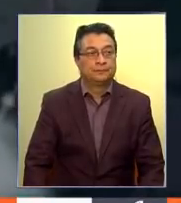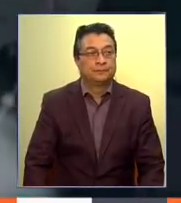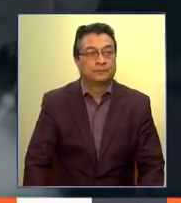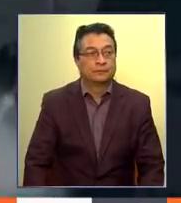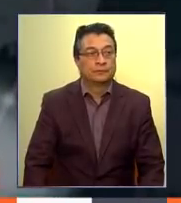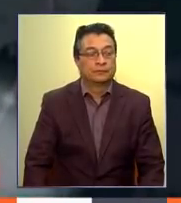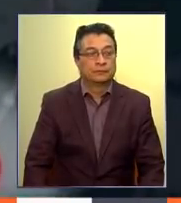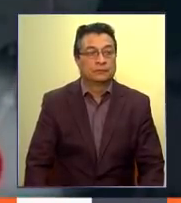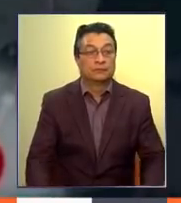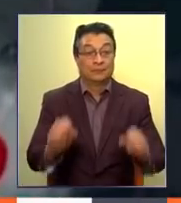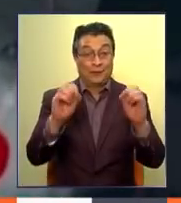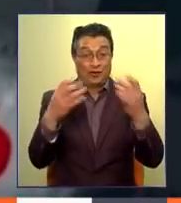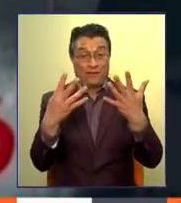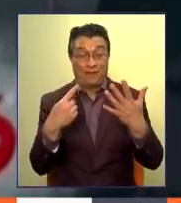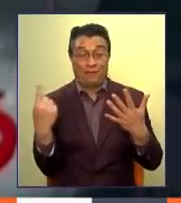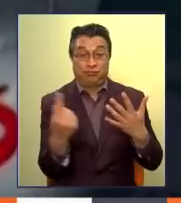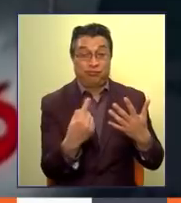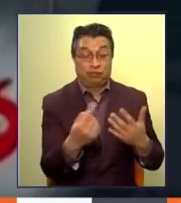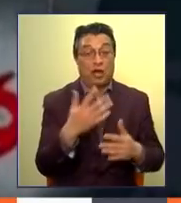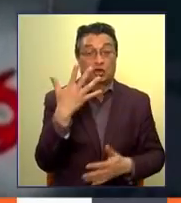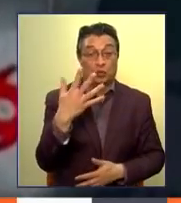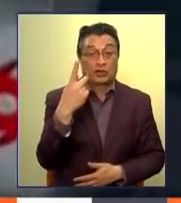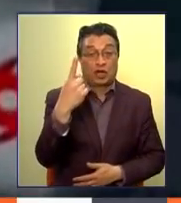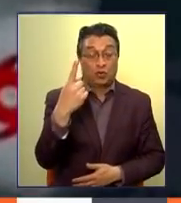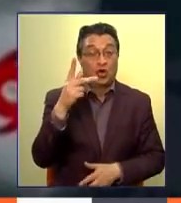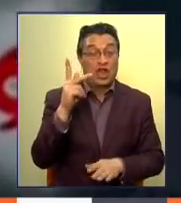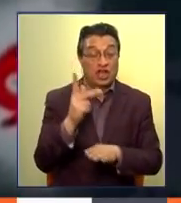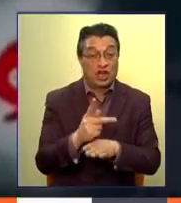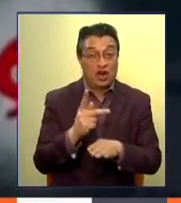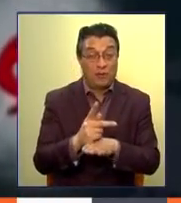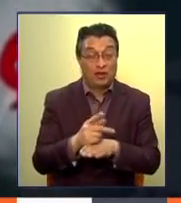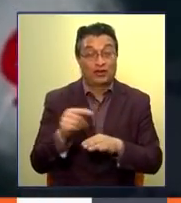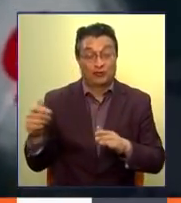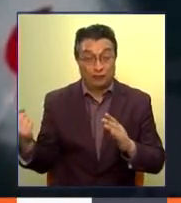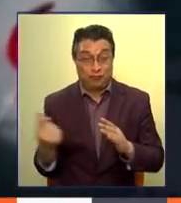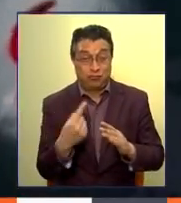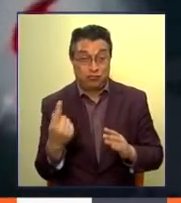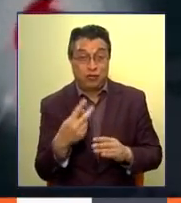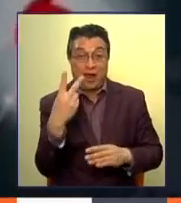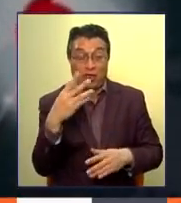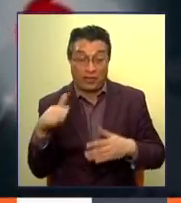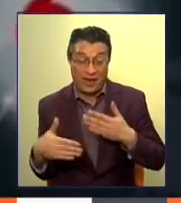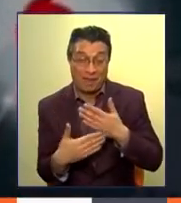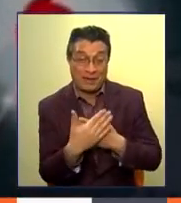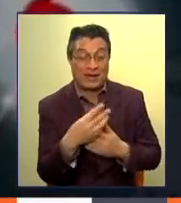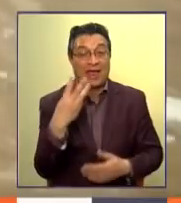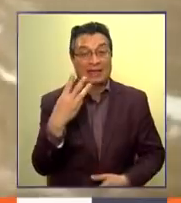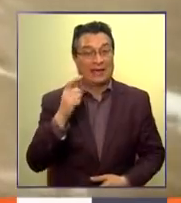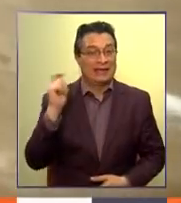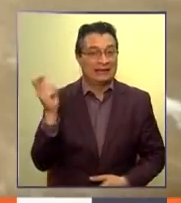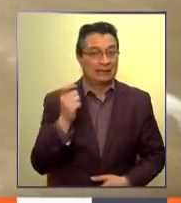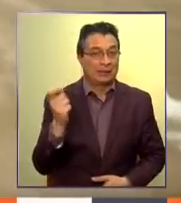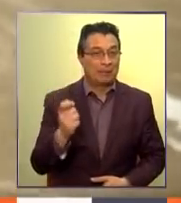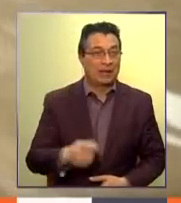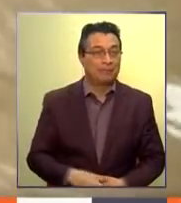El noveno tifón llegó a 51 kilómetros al suroeste de Busan a las 2 a.m. del 3 de septiembre.